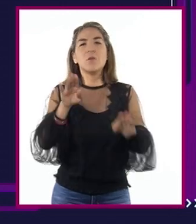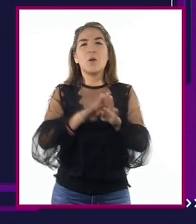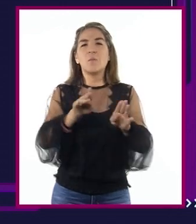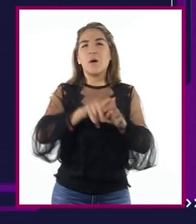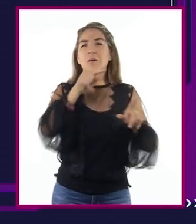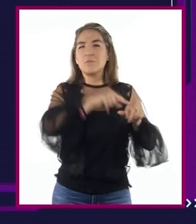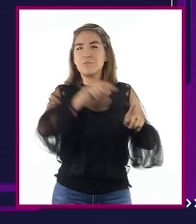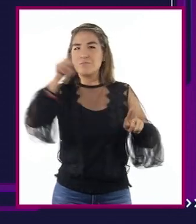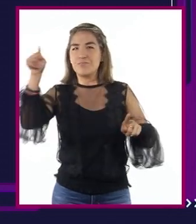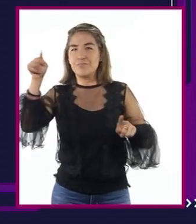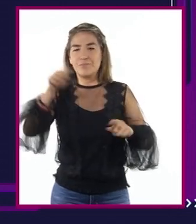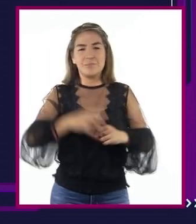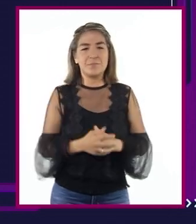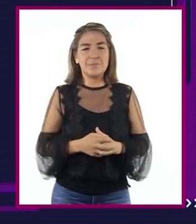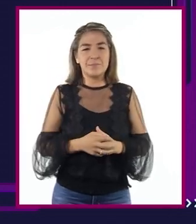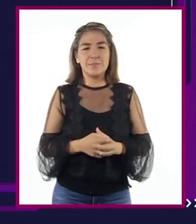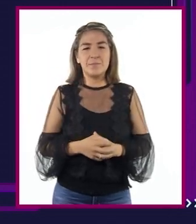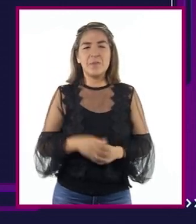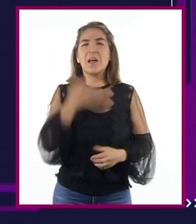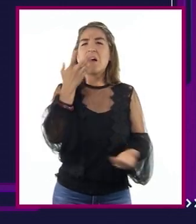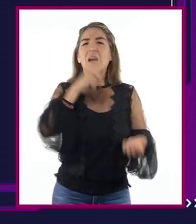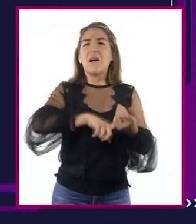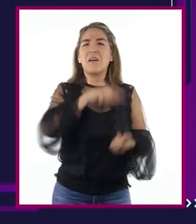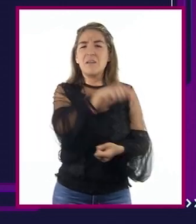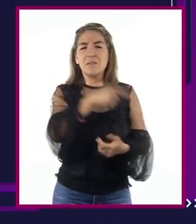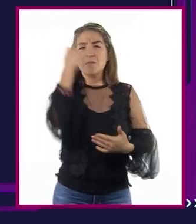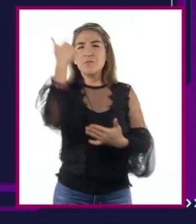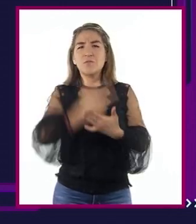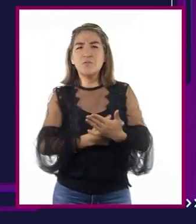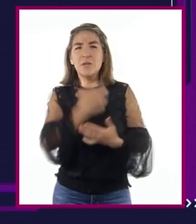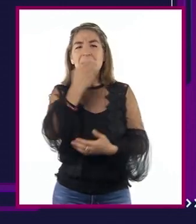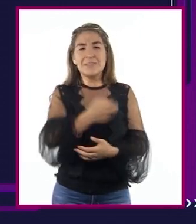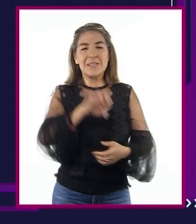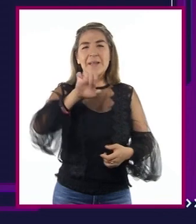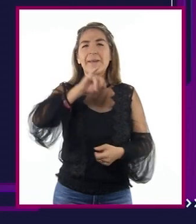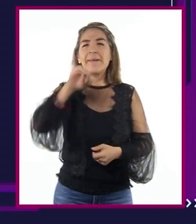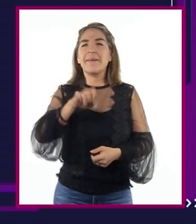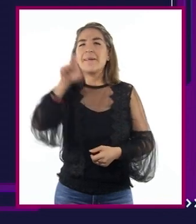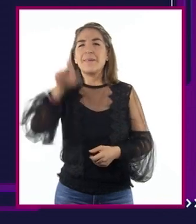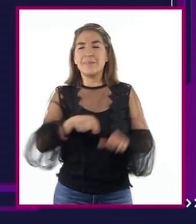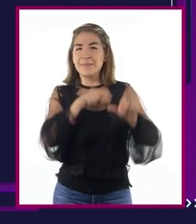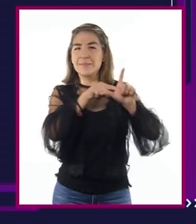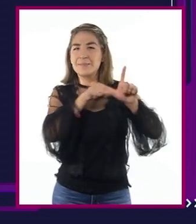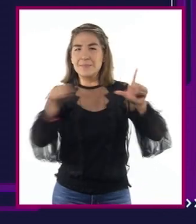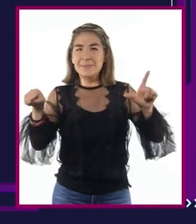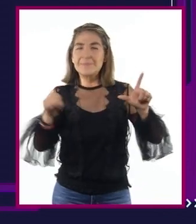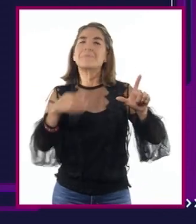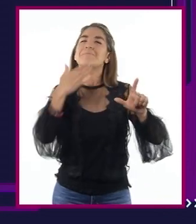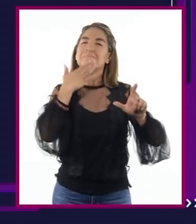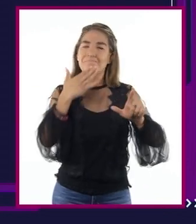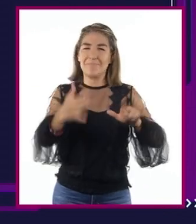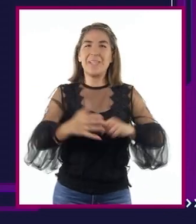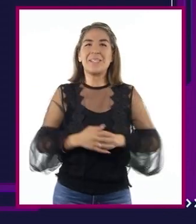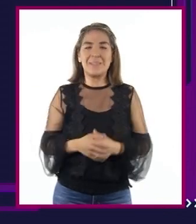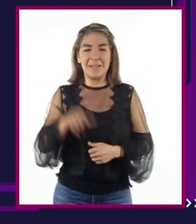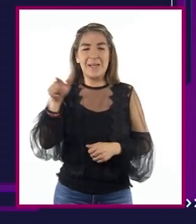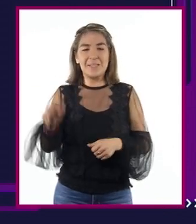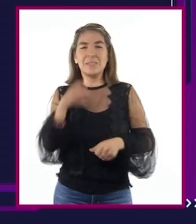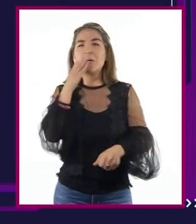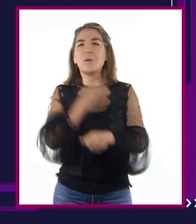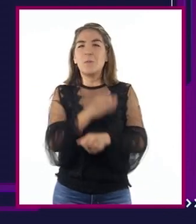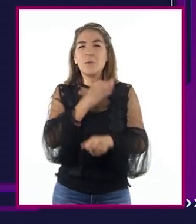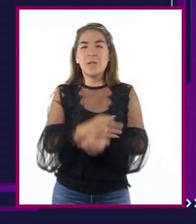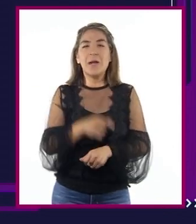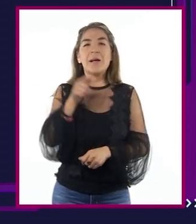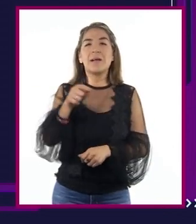de líneas. ¿Qué se registra en el eje X? Muy bien, en este eje